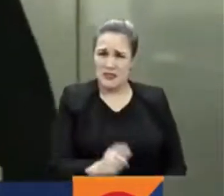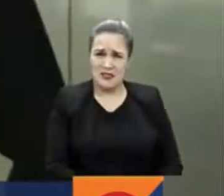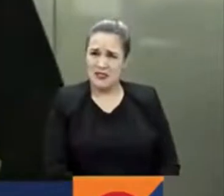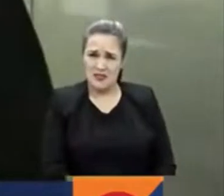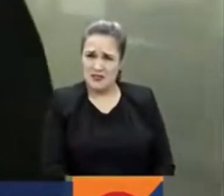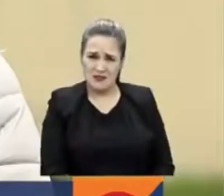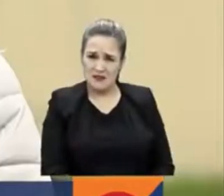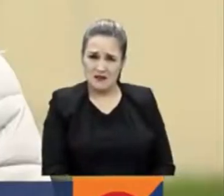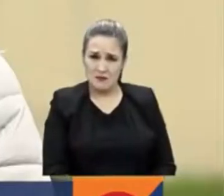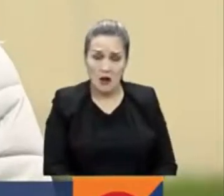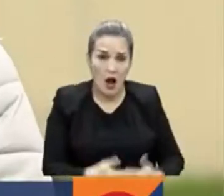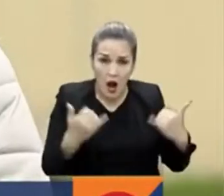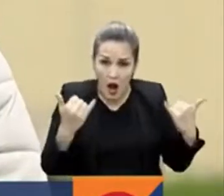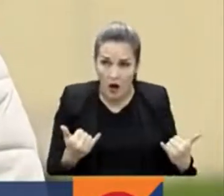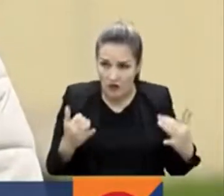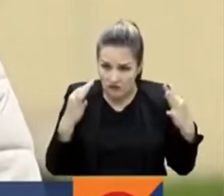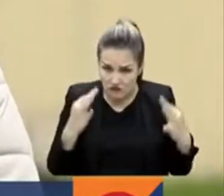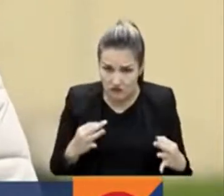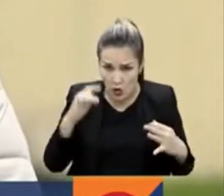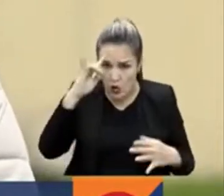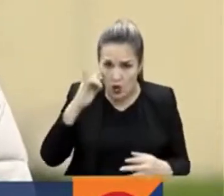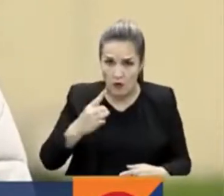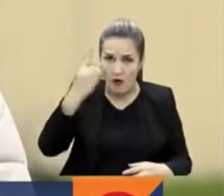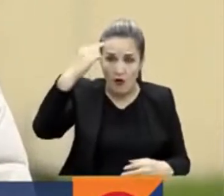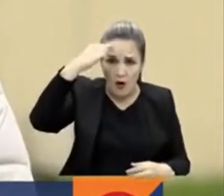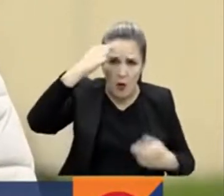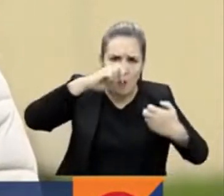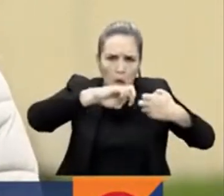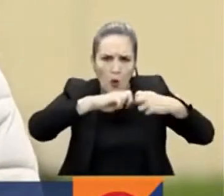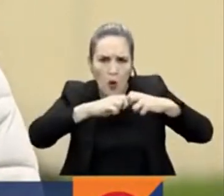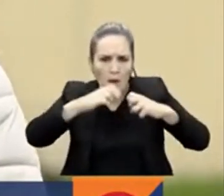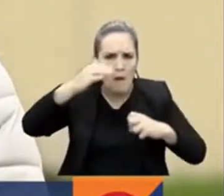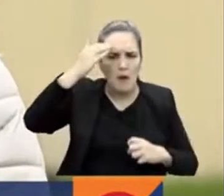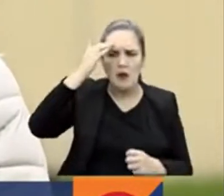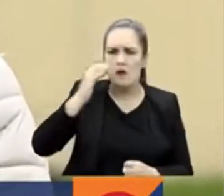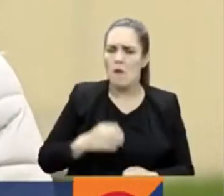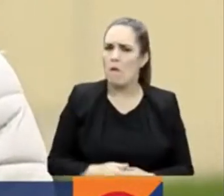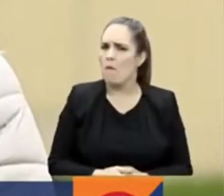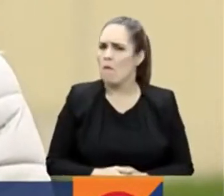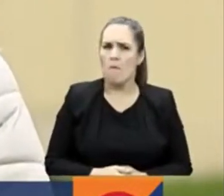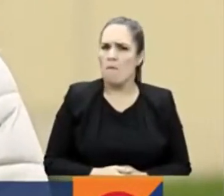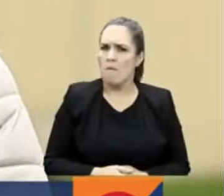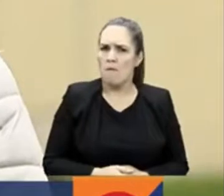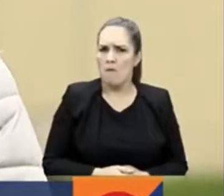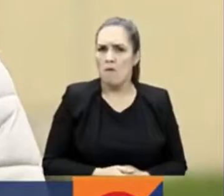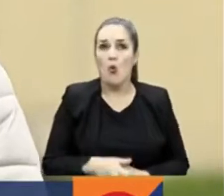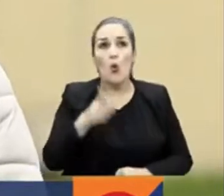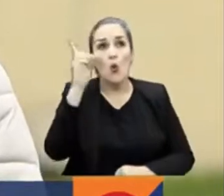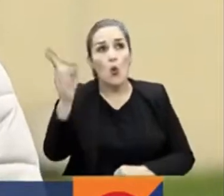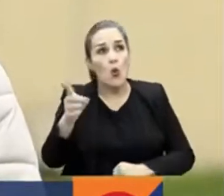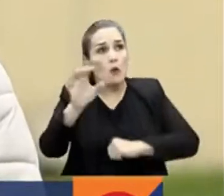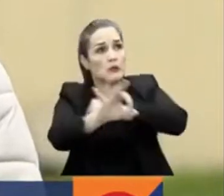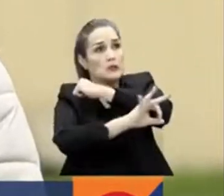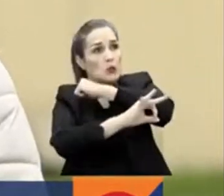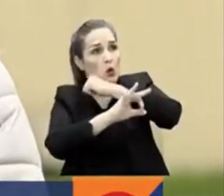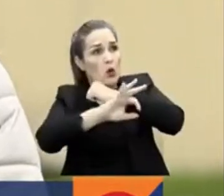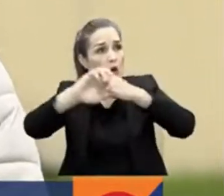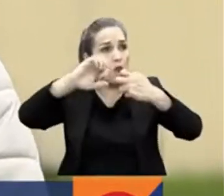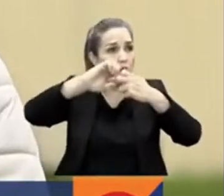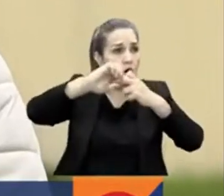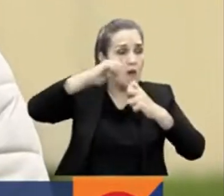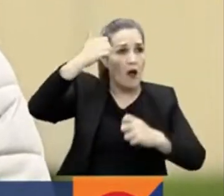el momento no hay ningún elemento que pueda afirmar que es producto de alguna psicopatología que él pudiera